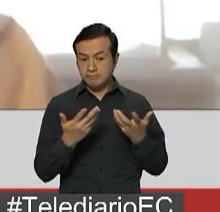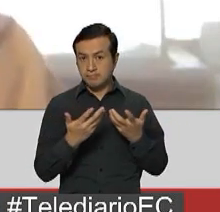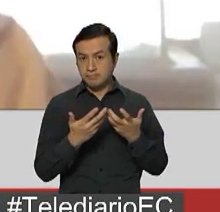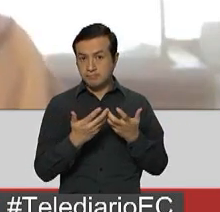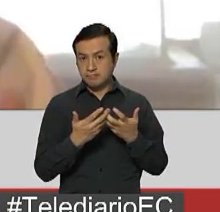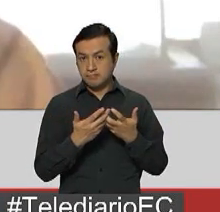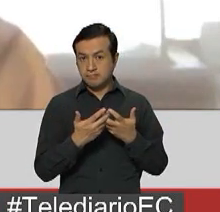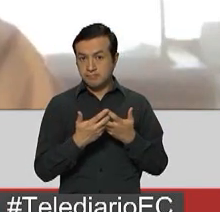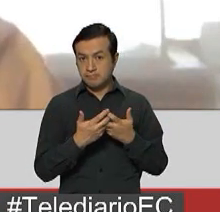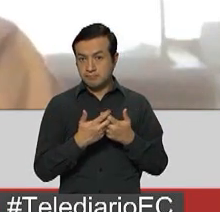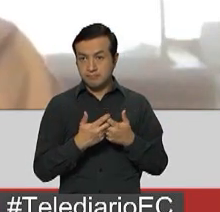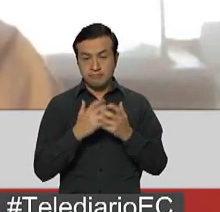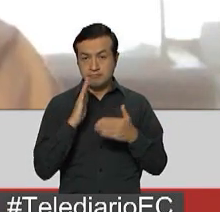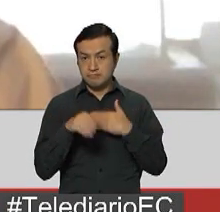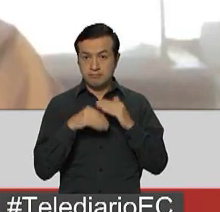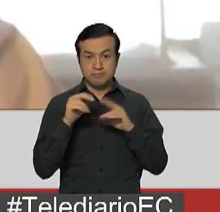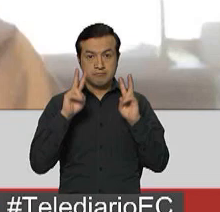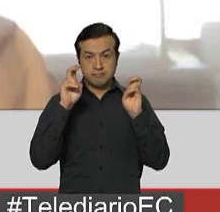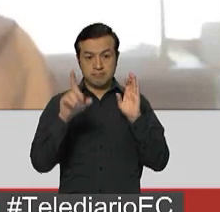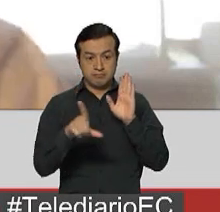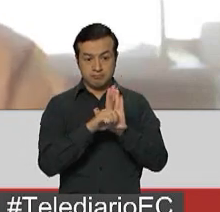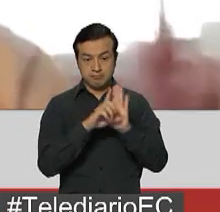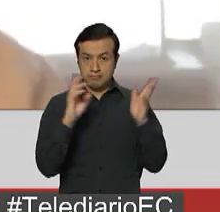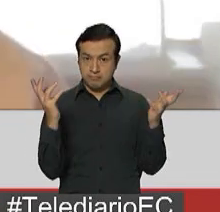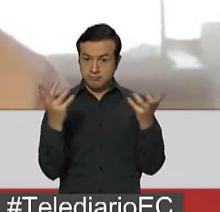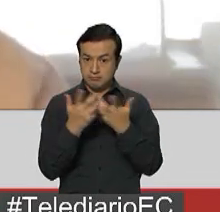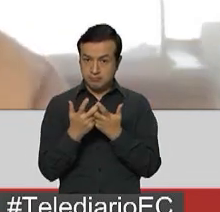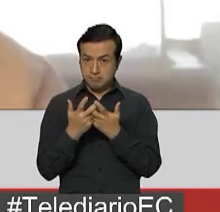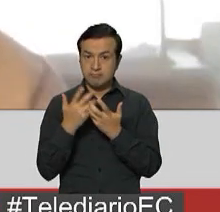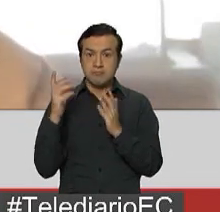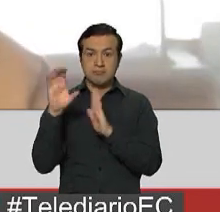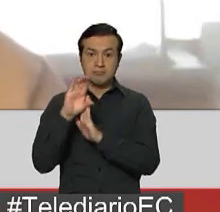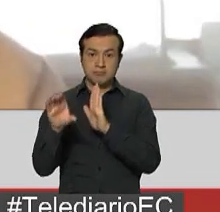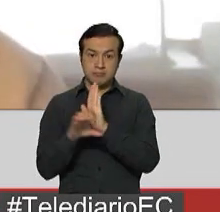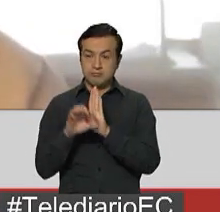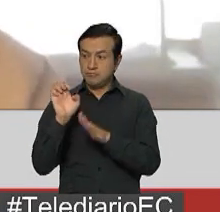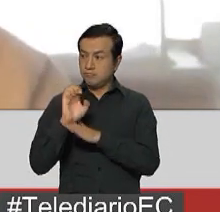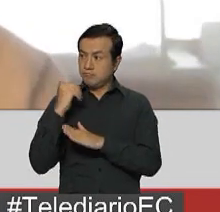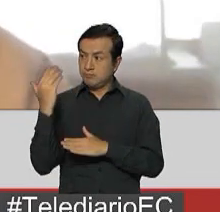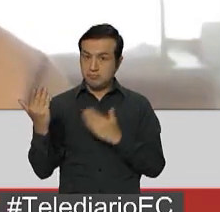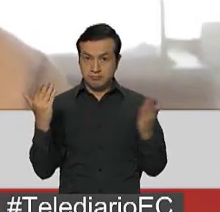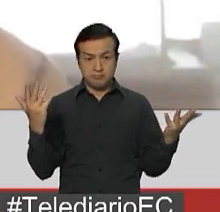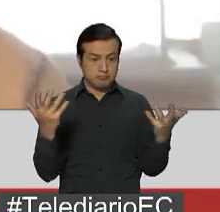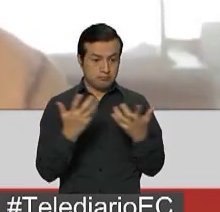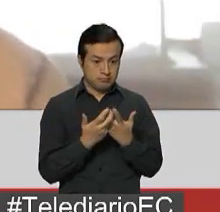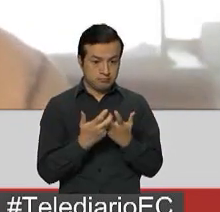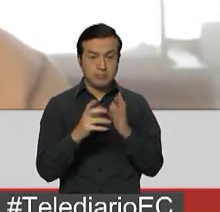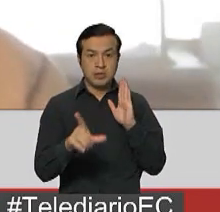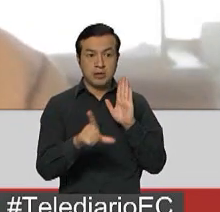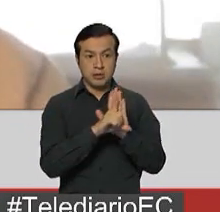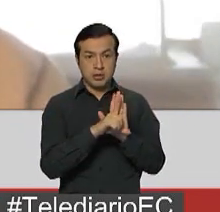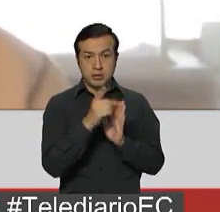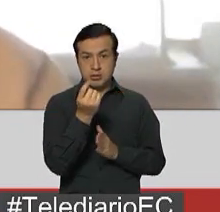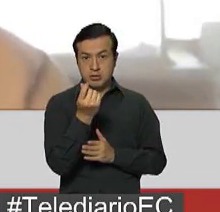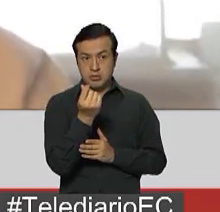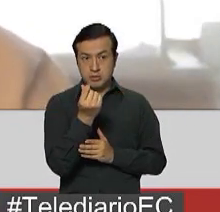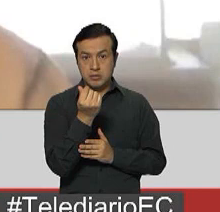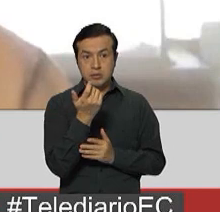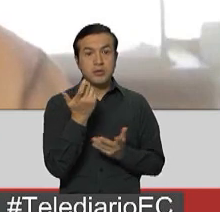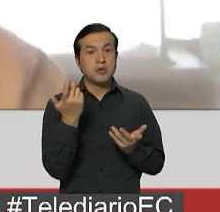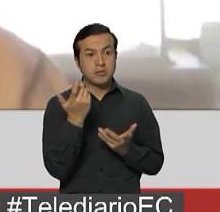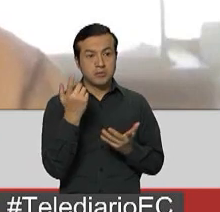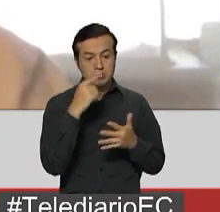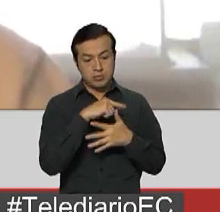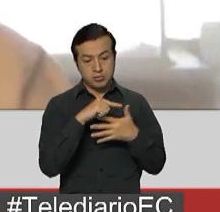todo lo que tiene que ver con el marco legal frente a lo que dice la constitución de la república el código orgánico monetario financiero tiene